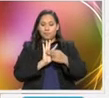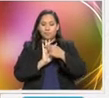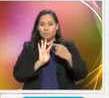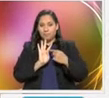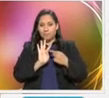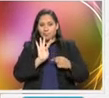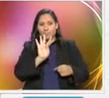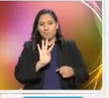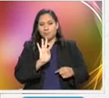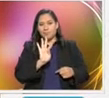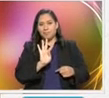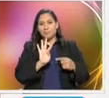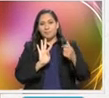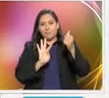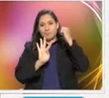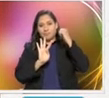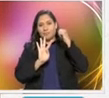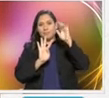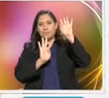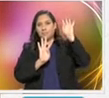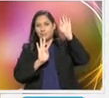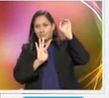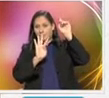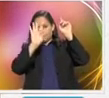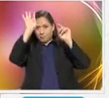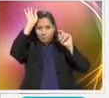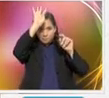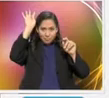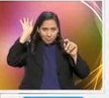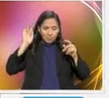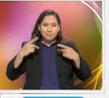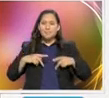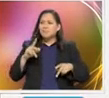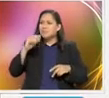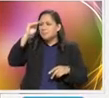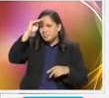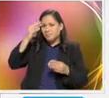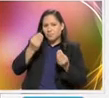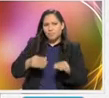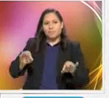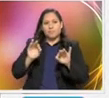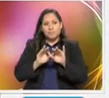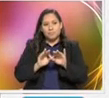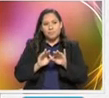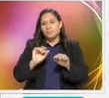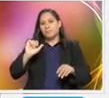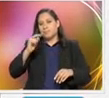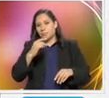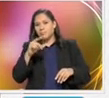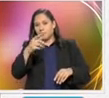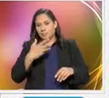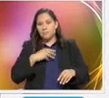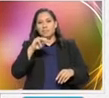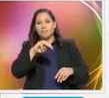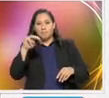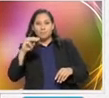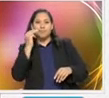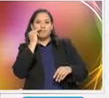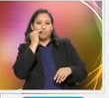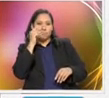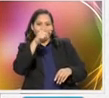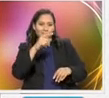digo, un sinfín de personajes que ellos consideraban importantes por alguna u otra razón, que por ahí está Marilyn Monroe,